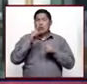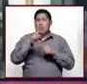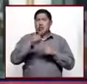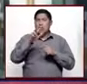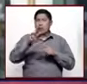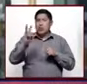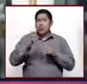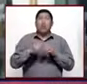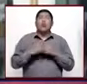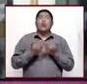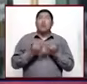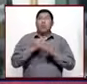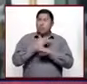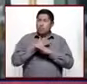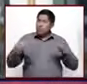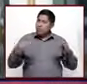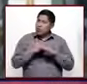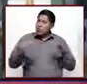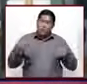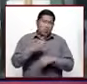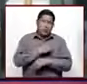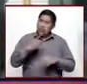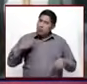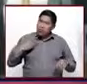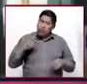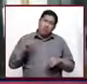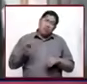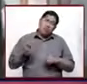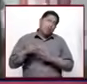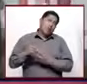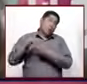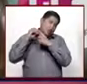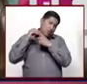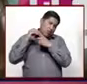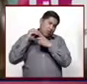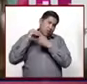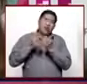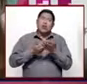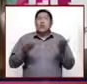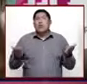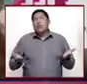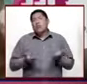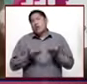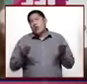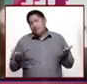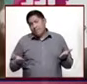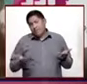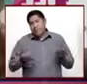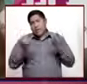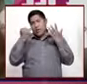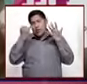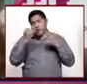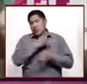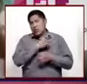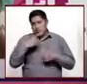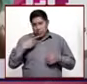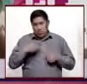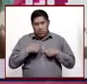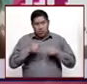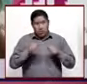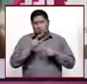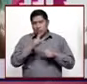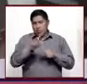136. ¿Cómo? Eliminando a los diputados supraestatales. ¿De dónde vamos a sacar los 6 diputados manteniendo